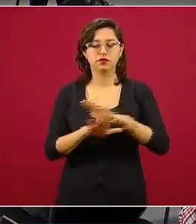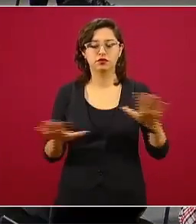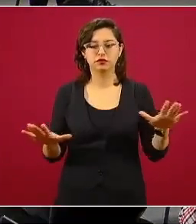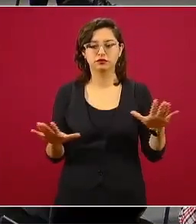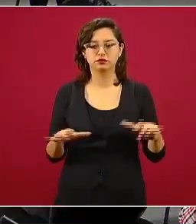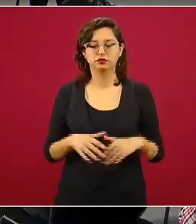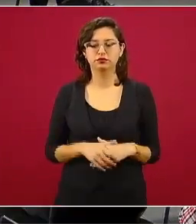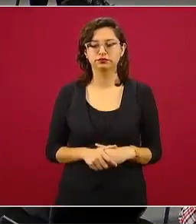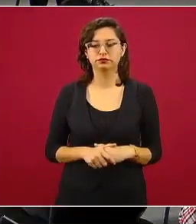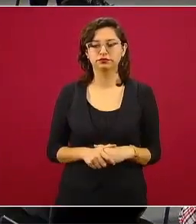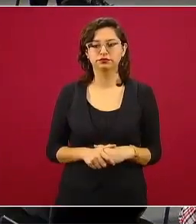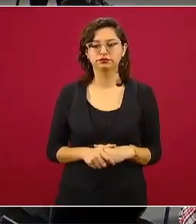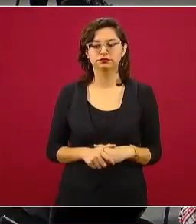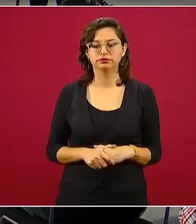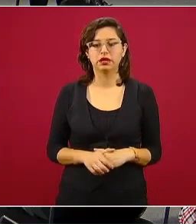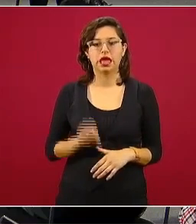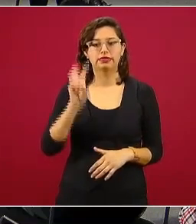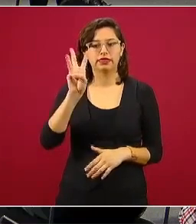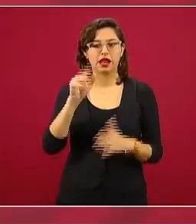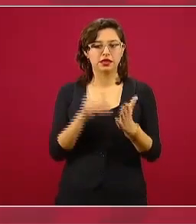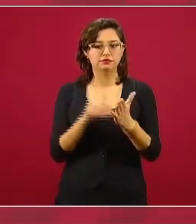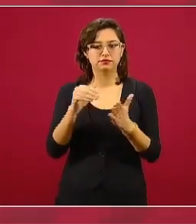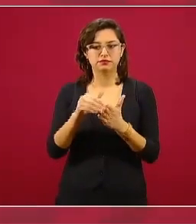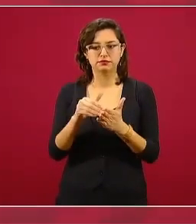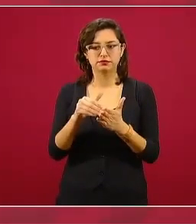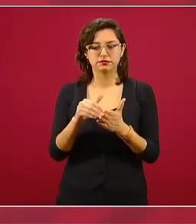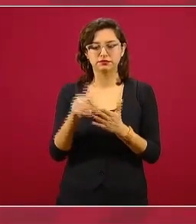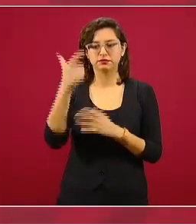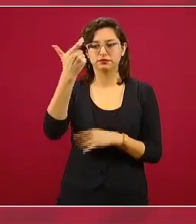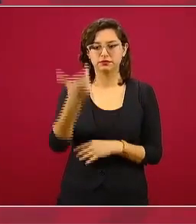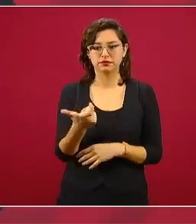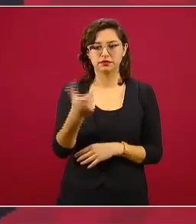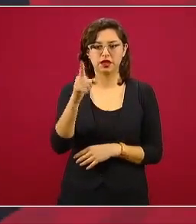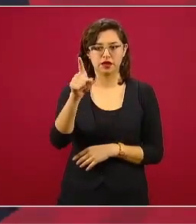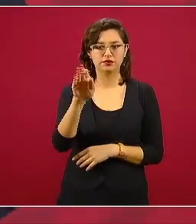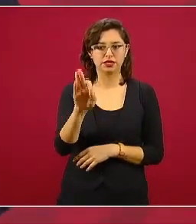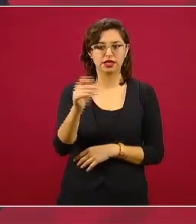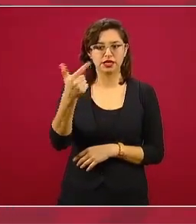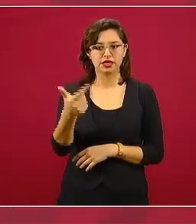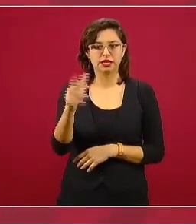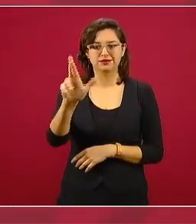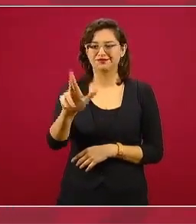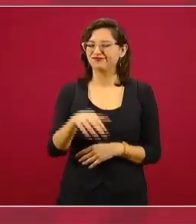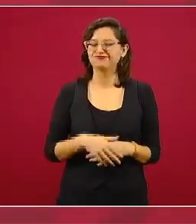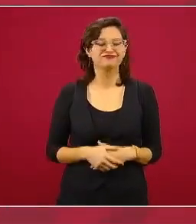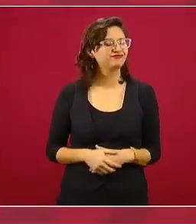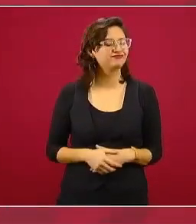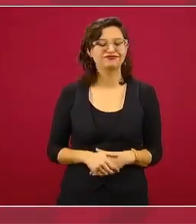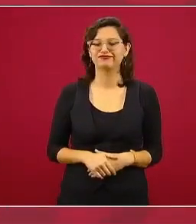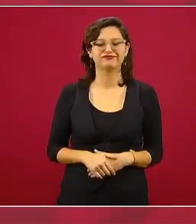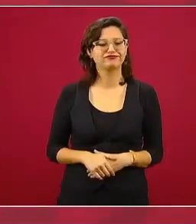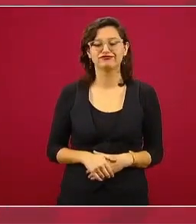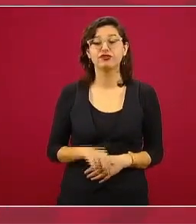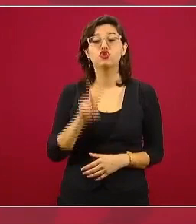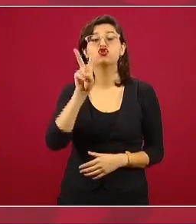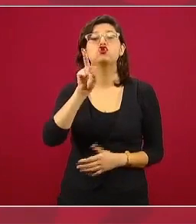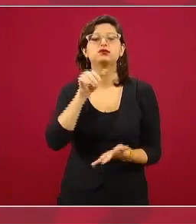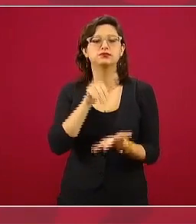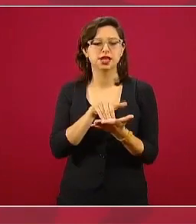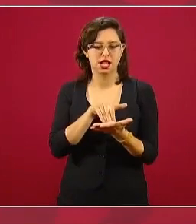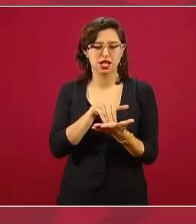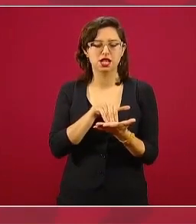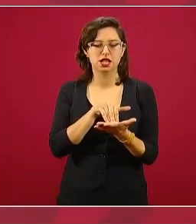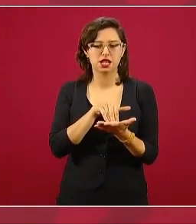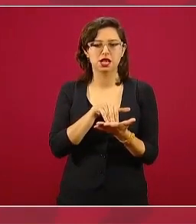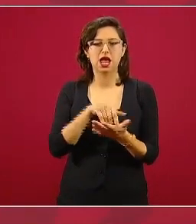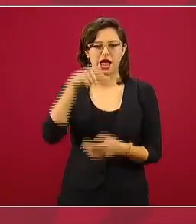Acabamos de decir de que 3,000 millones de pesos de la Fiscalía. No, fueron 2,000 que nos